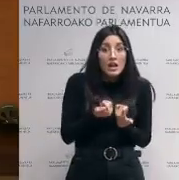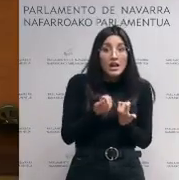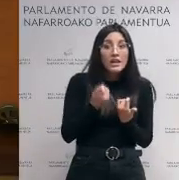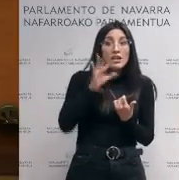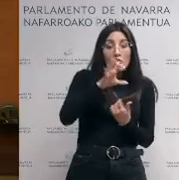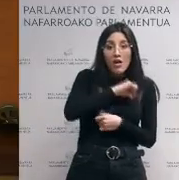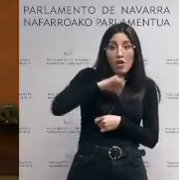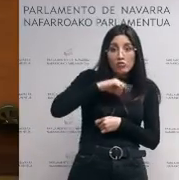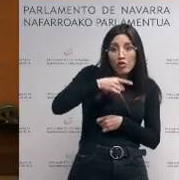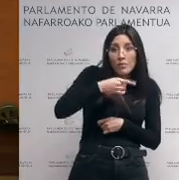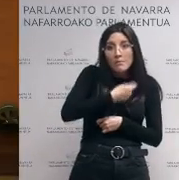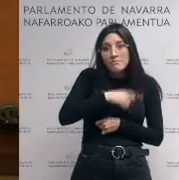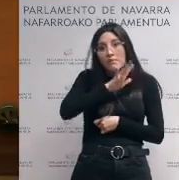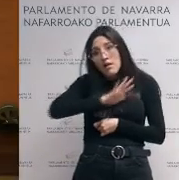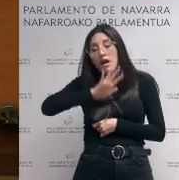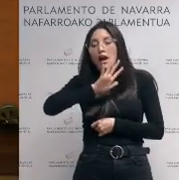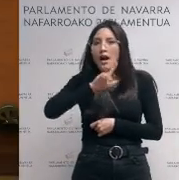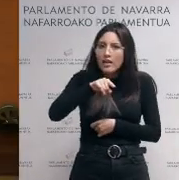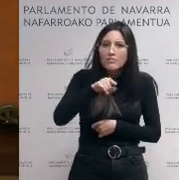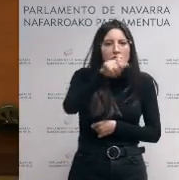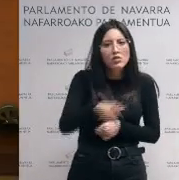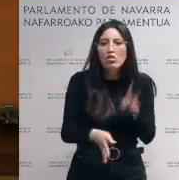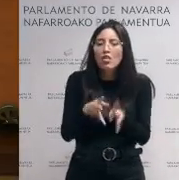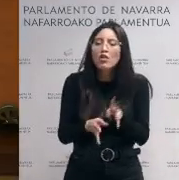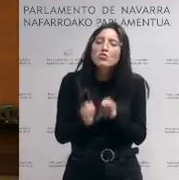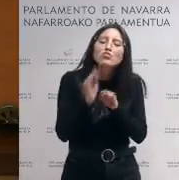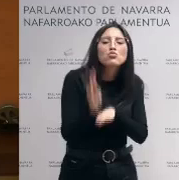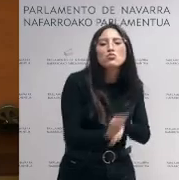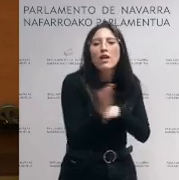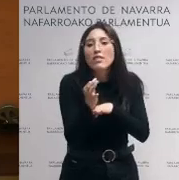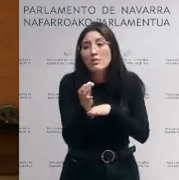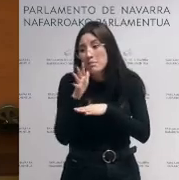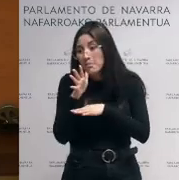castigarlos, que parece que todavía este Gobierno no se ha enterado, ni los grupos que lo apoyan.